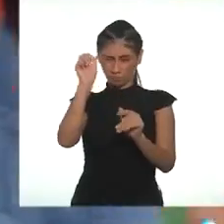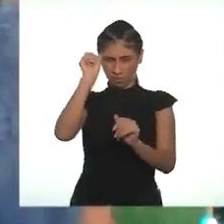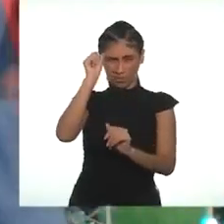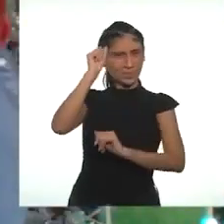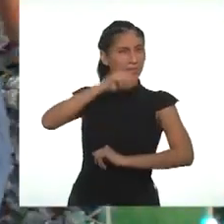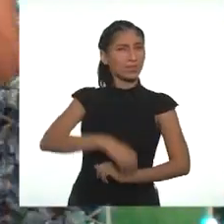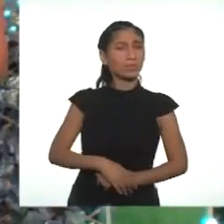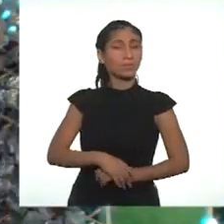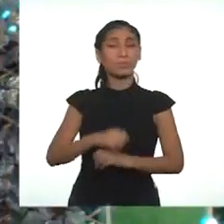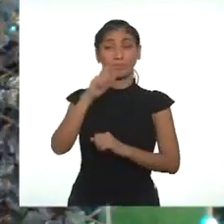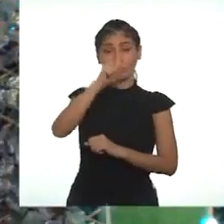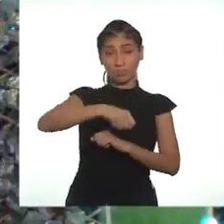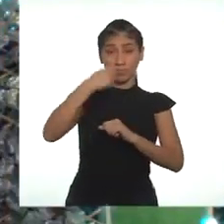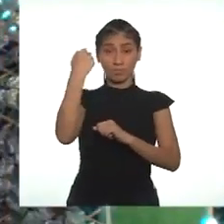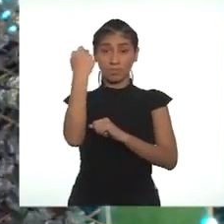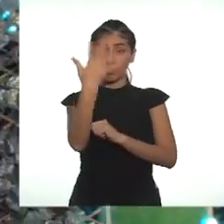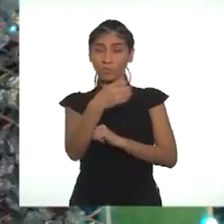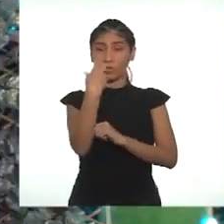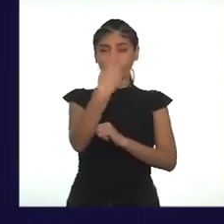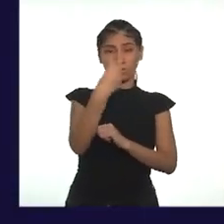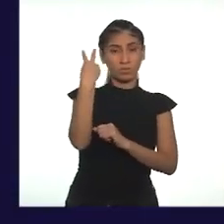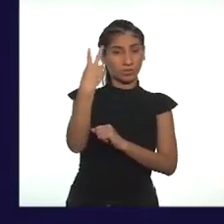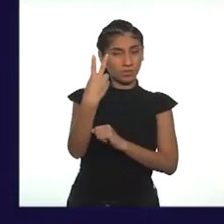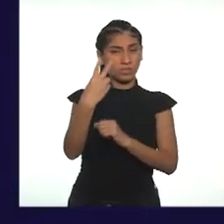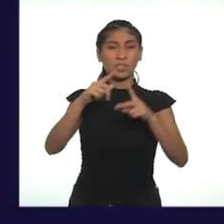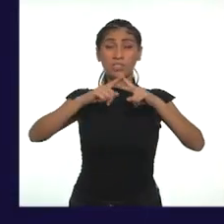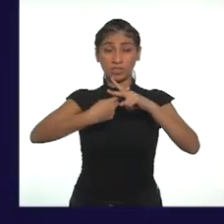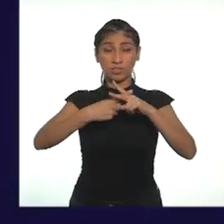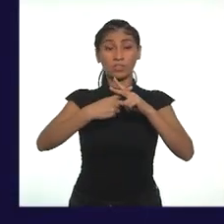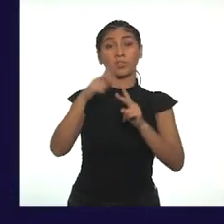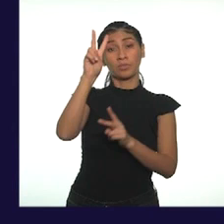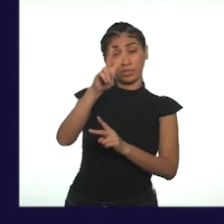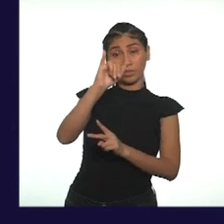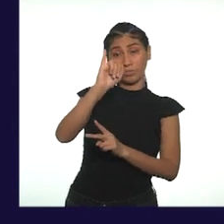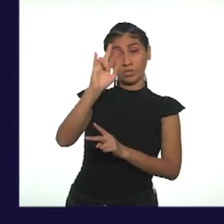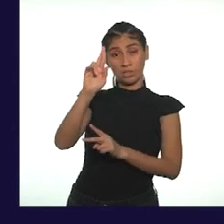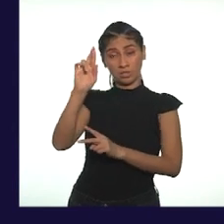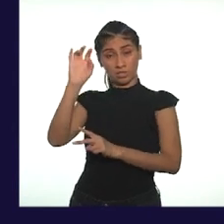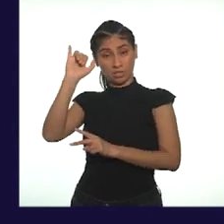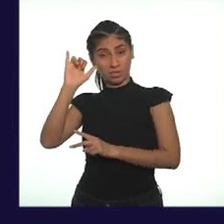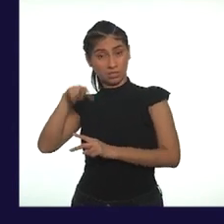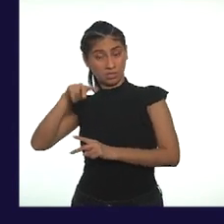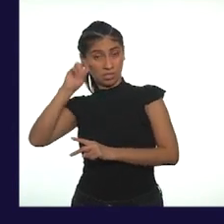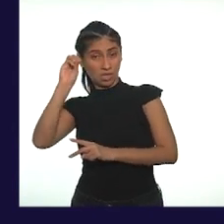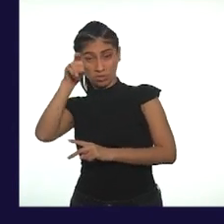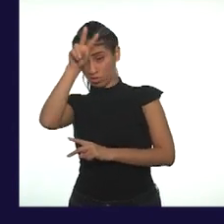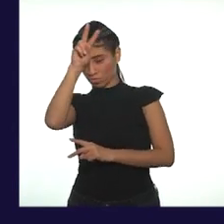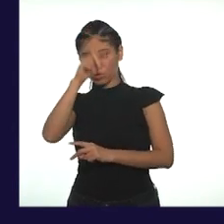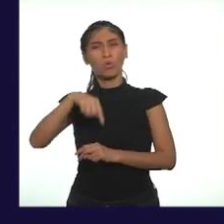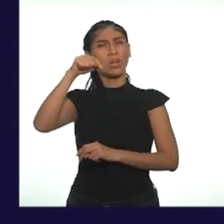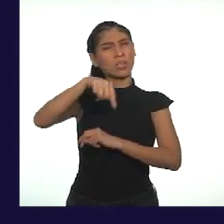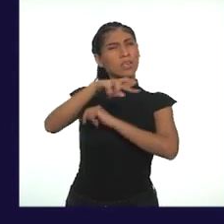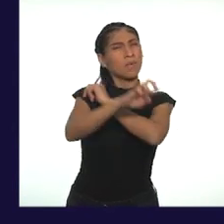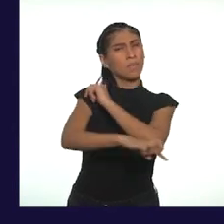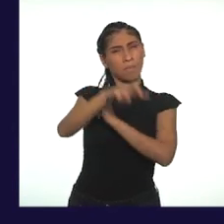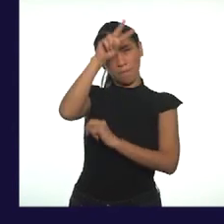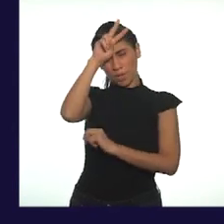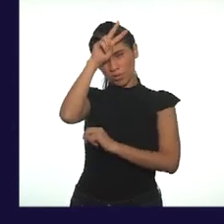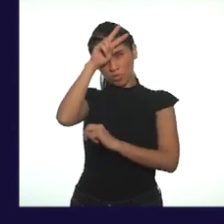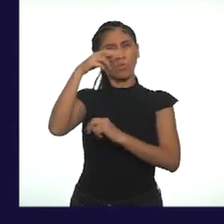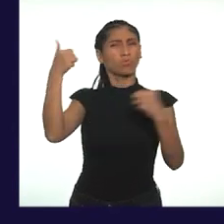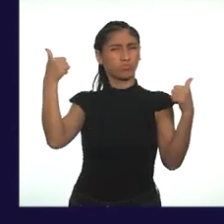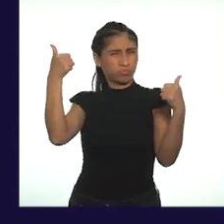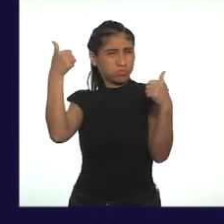recordarlo. En 1532 inició el Virreinato del Perú, donde el país se convirtió en una colonia de